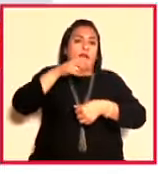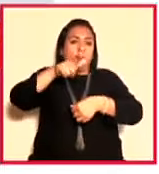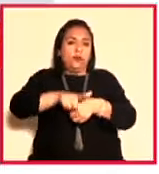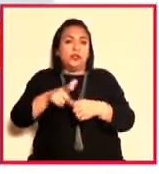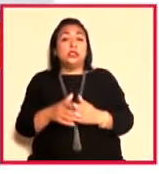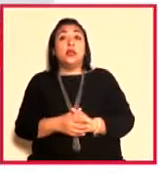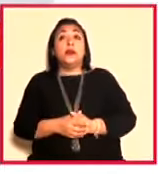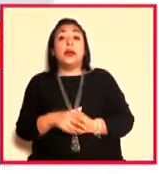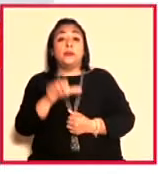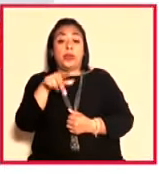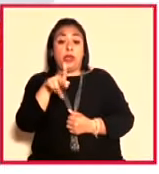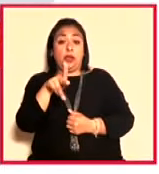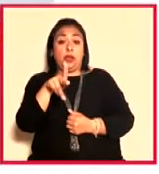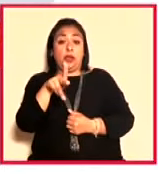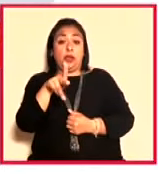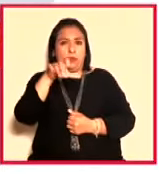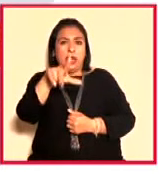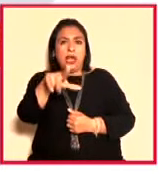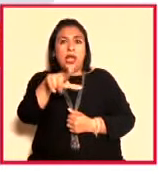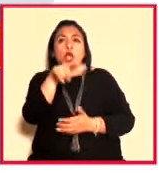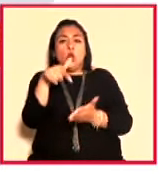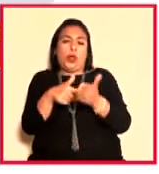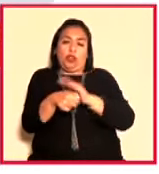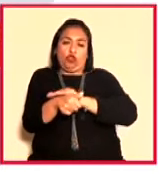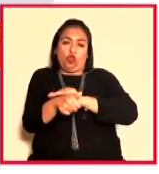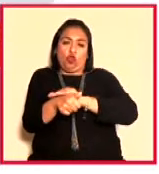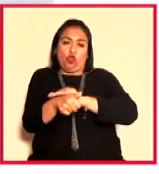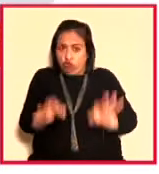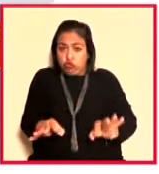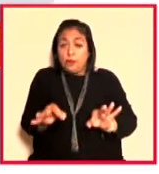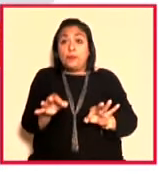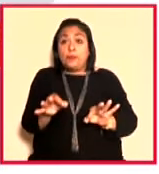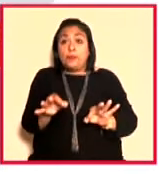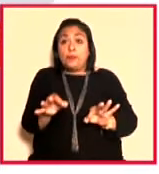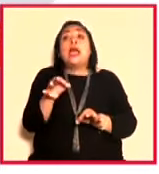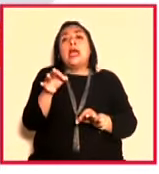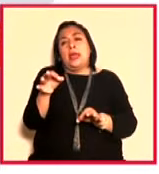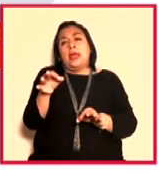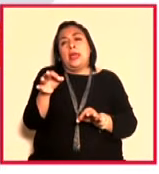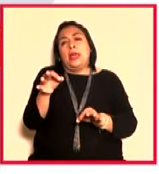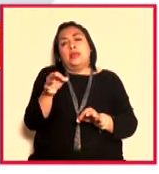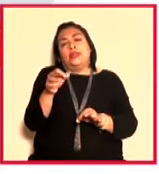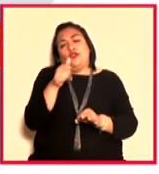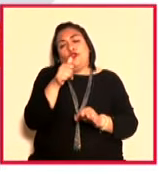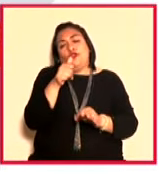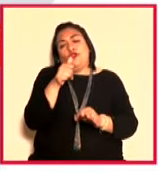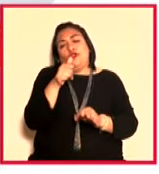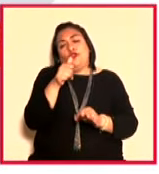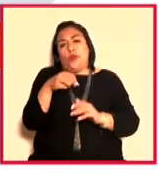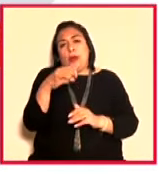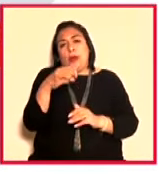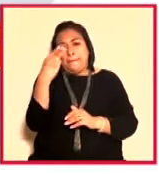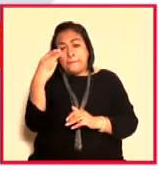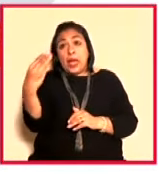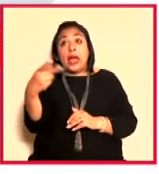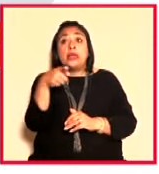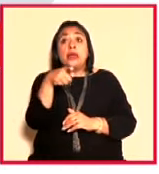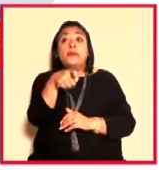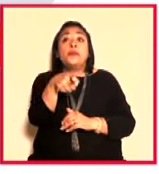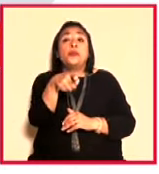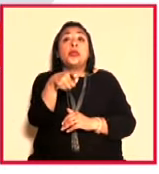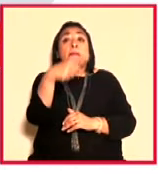Akumal es el lugar de las tortugas, y Ak es tortuga en maya, y la idea del festival fue para